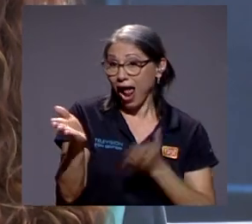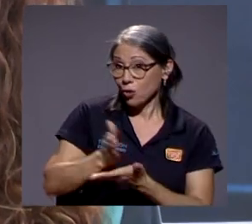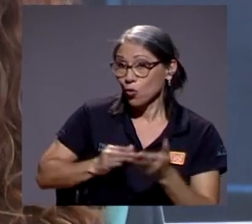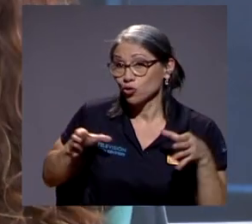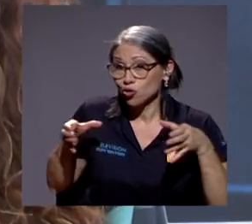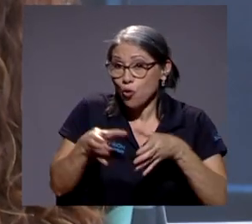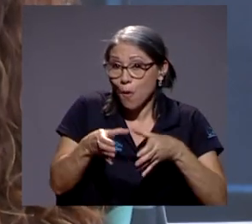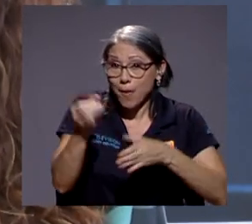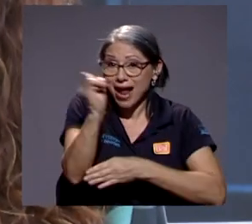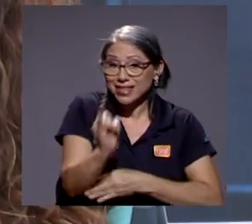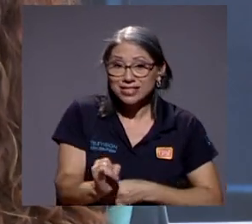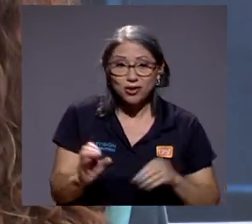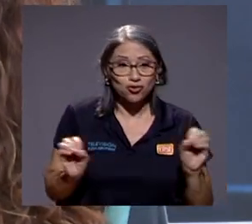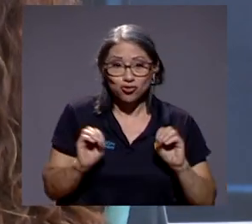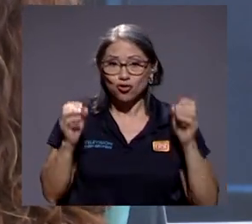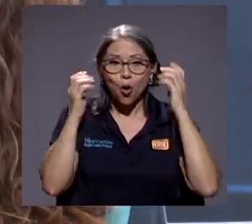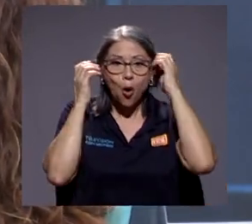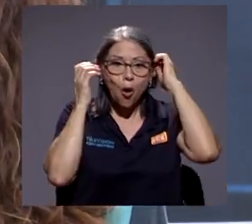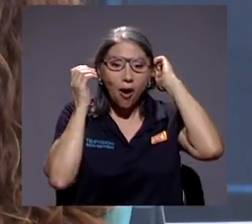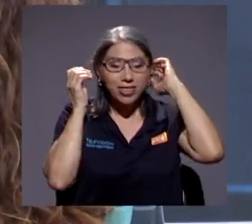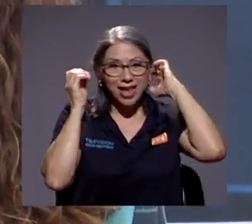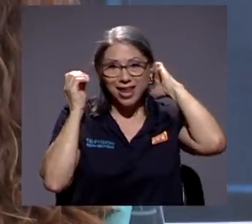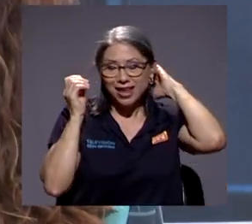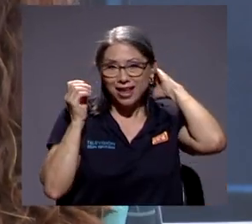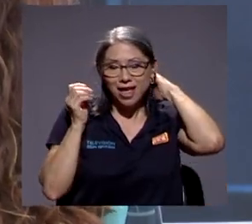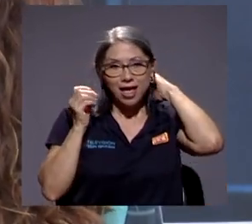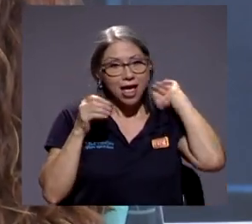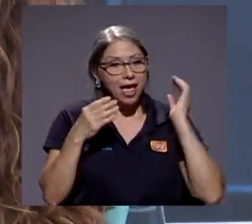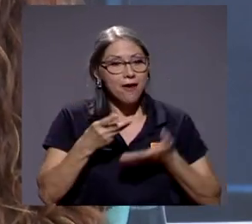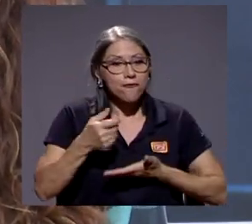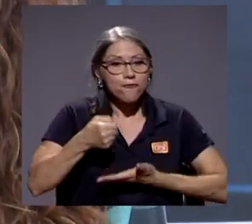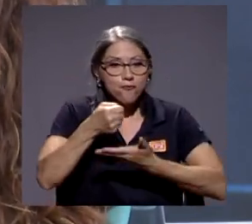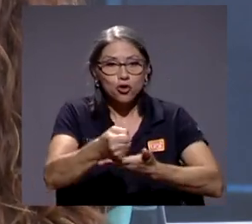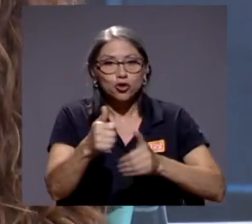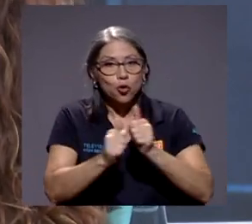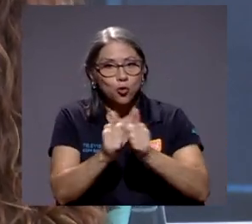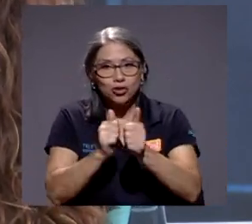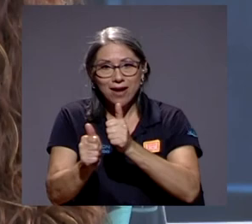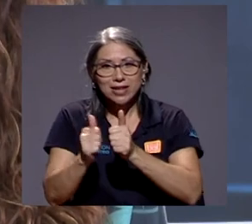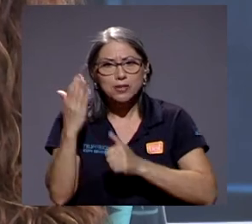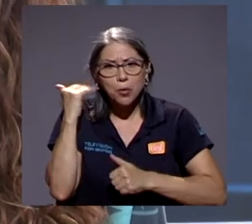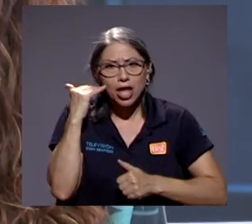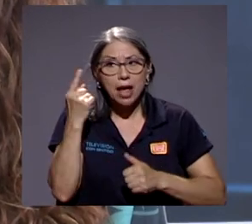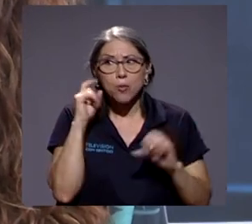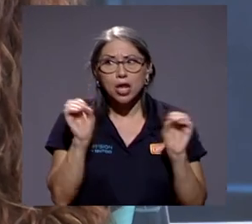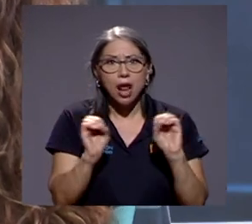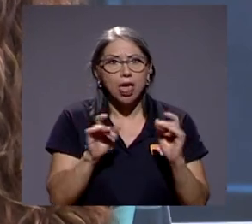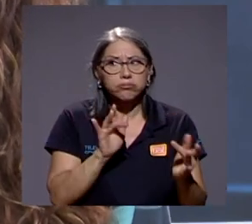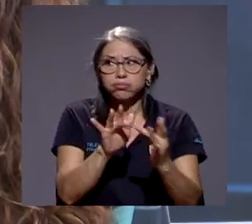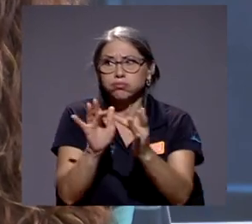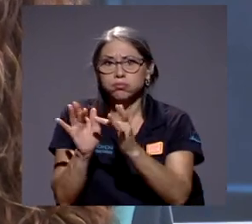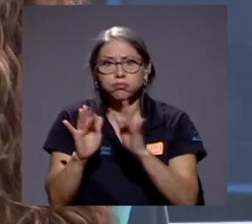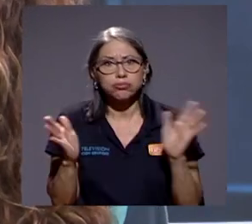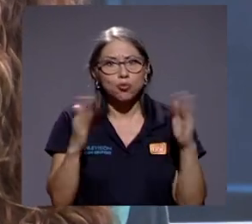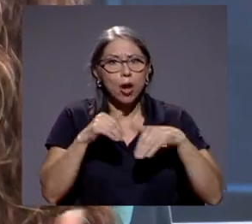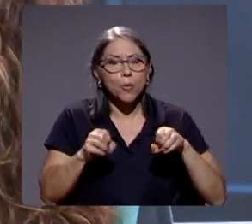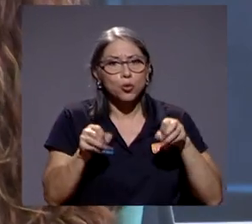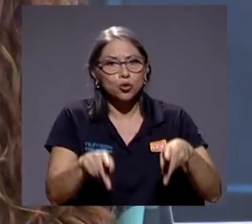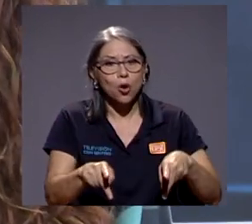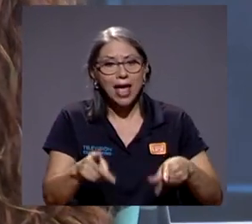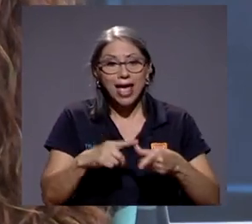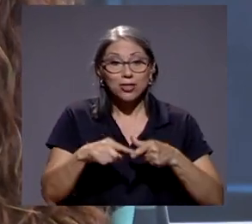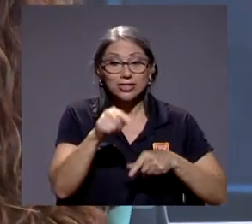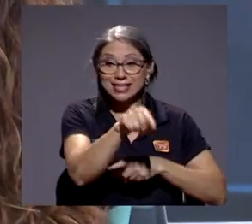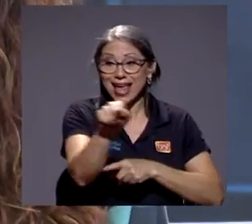porque porque no han estado organizados porque no han interactuado con el ministerio y no han generado esas esas posibilidades entonces esos sectores